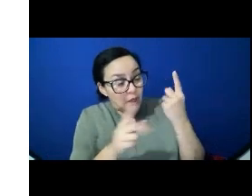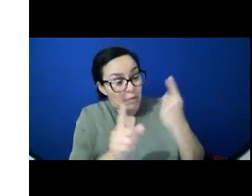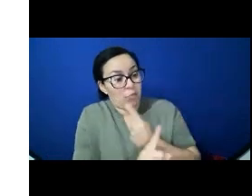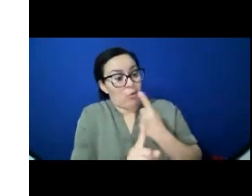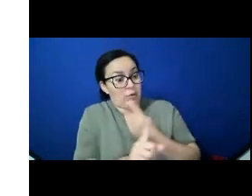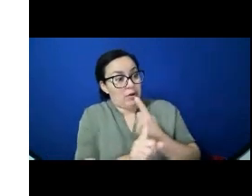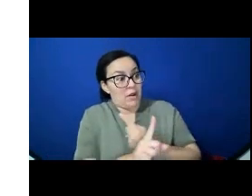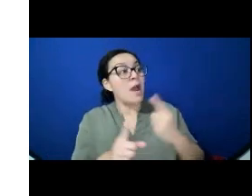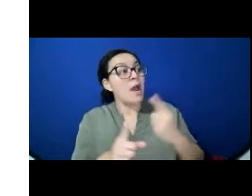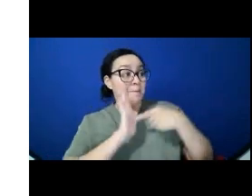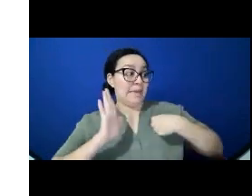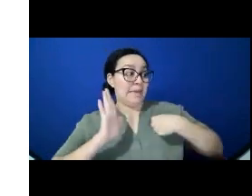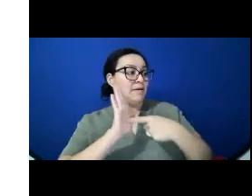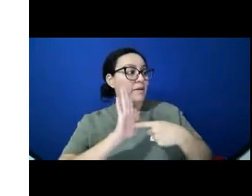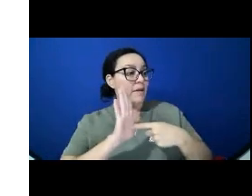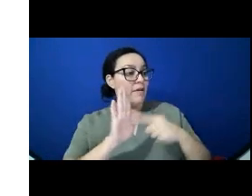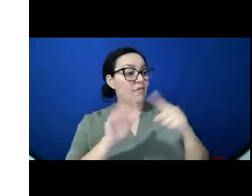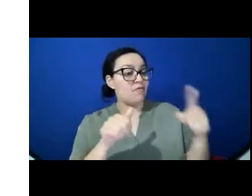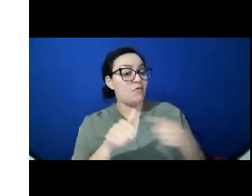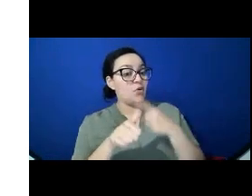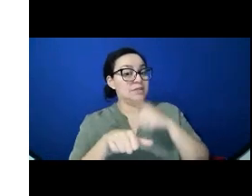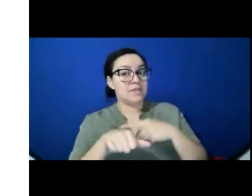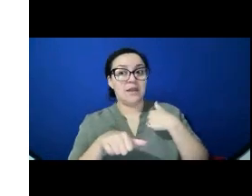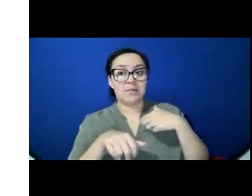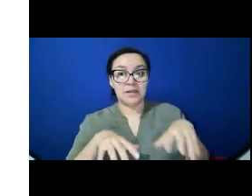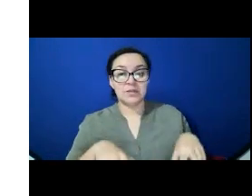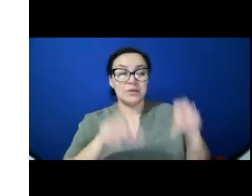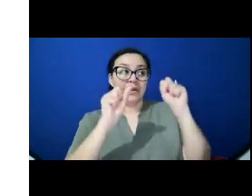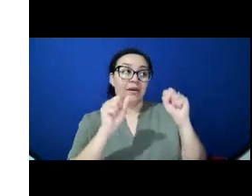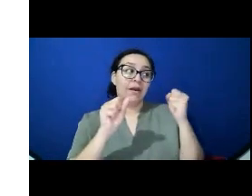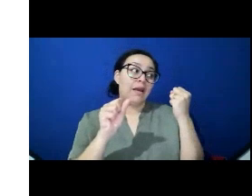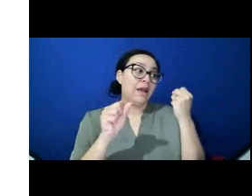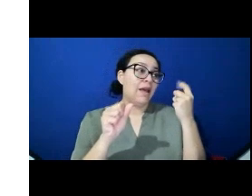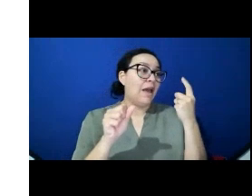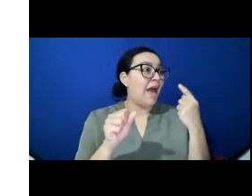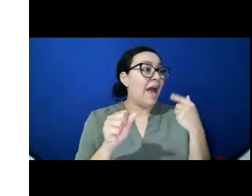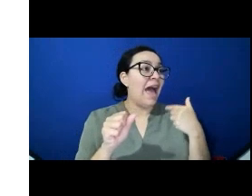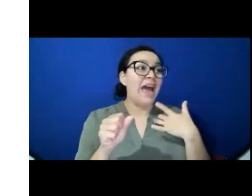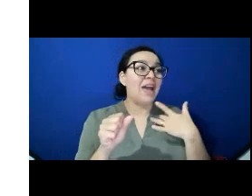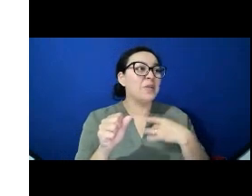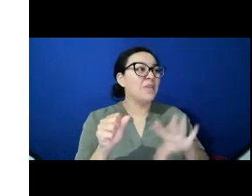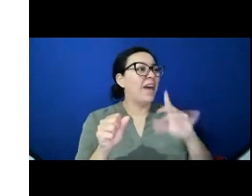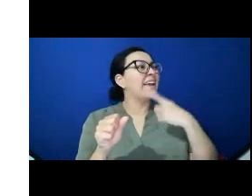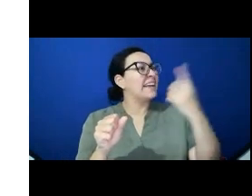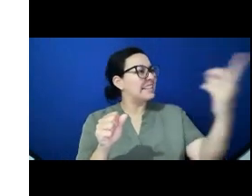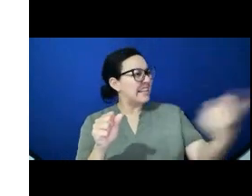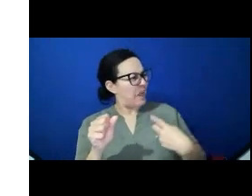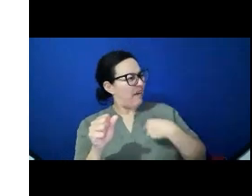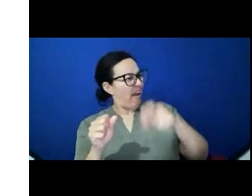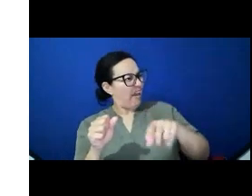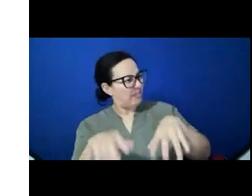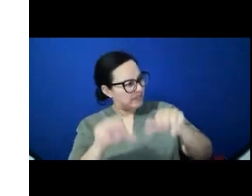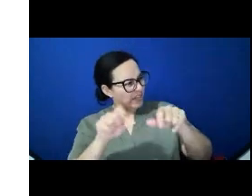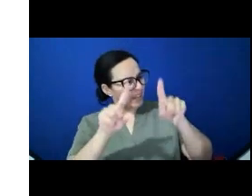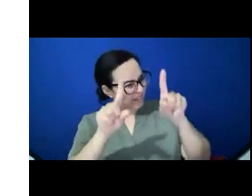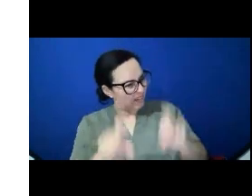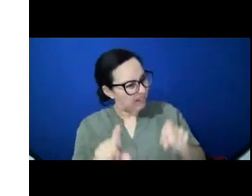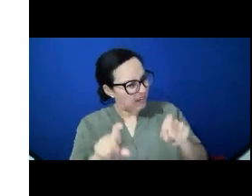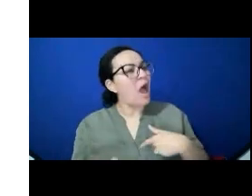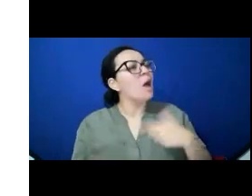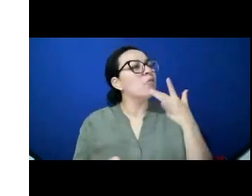gente. Y yo soy la primera vez que lo tomé. A mí no me gusta que me digan qué